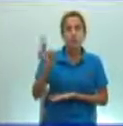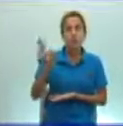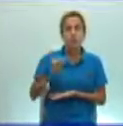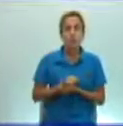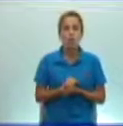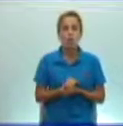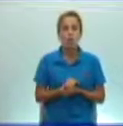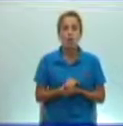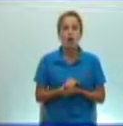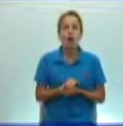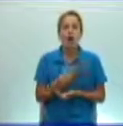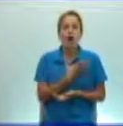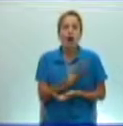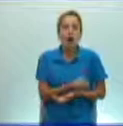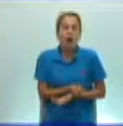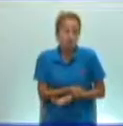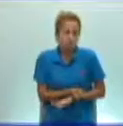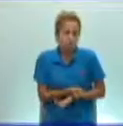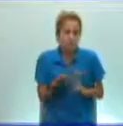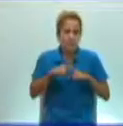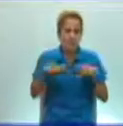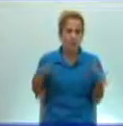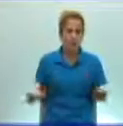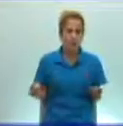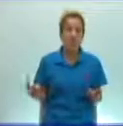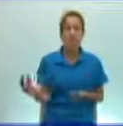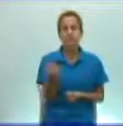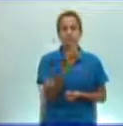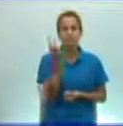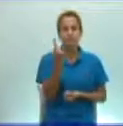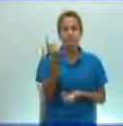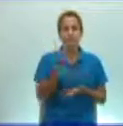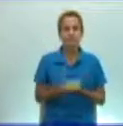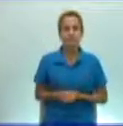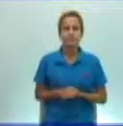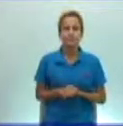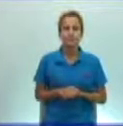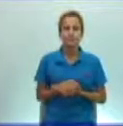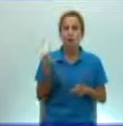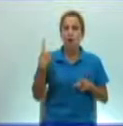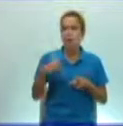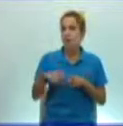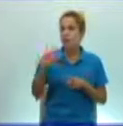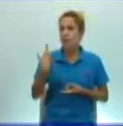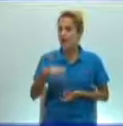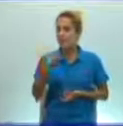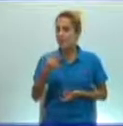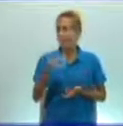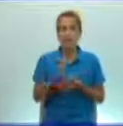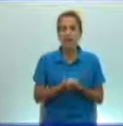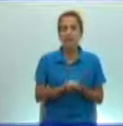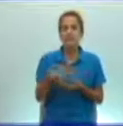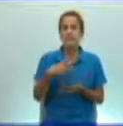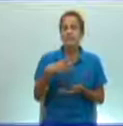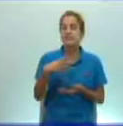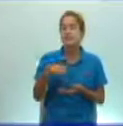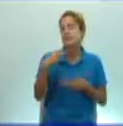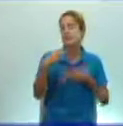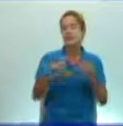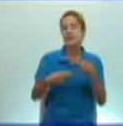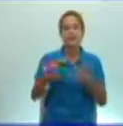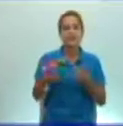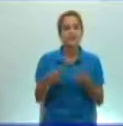porque estaba solo. Otra de las actividades que tenían para